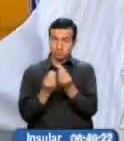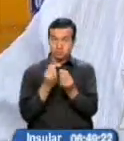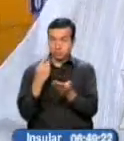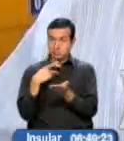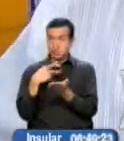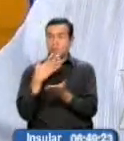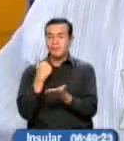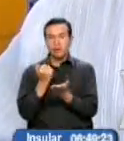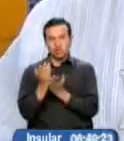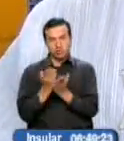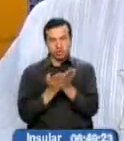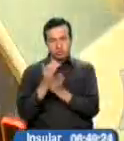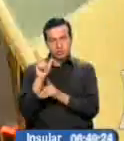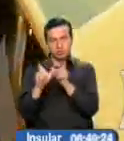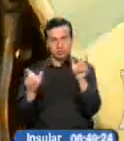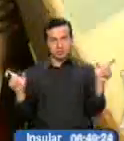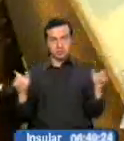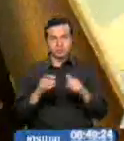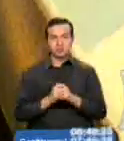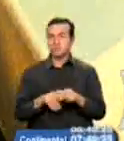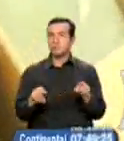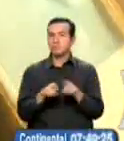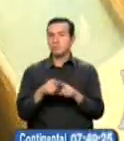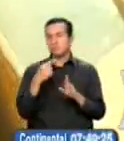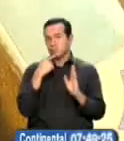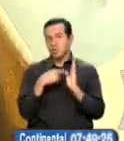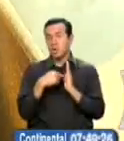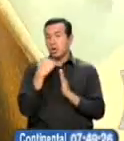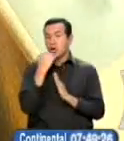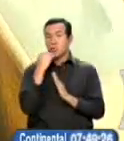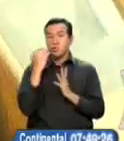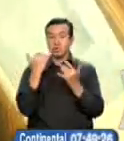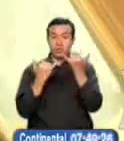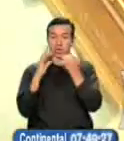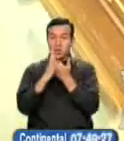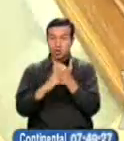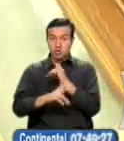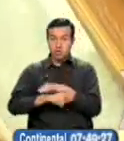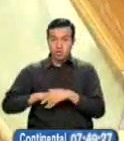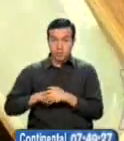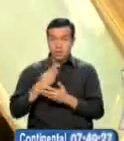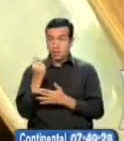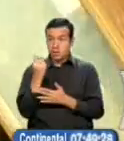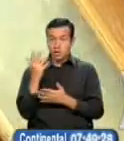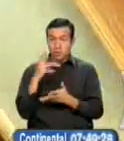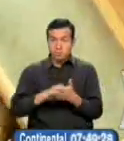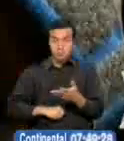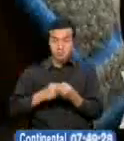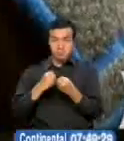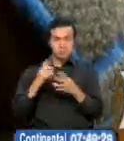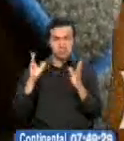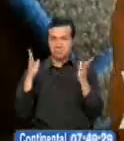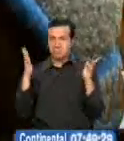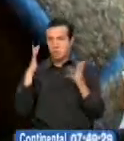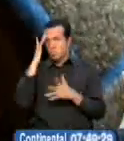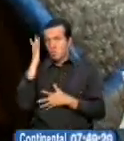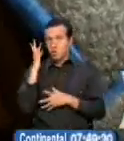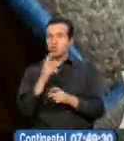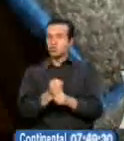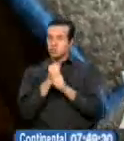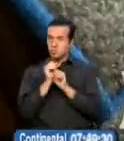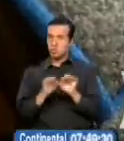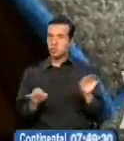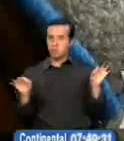un mejor servicio al ciudadano. Asimismo, si sufre el robo de su teléfono móvil, el dinero no corre riesgo, ya que el sistema tiene